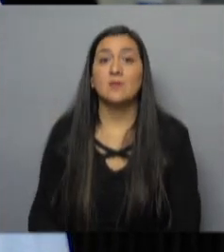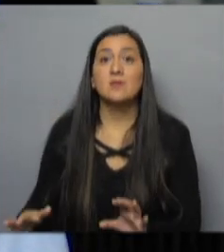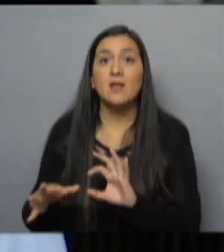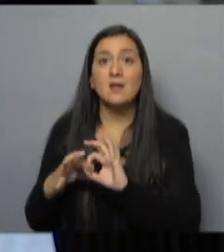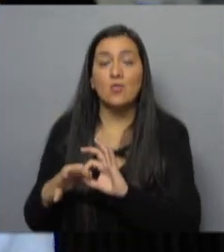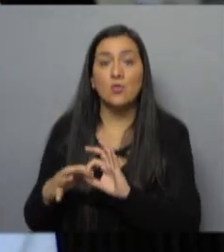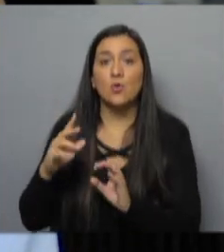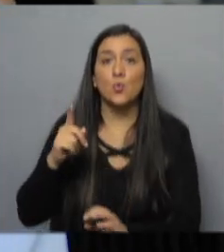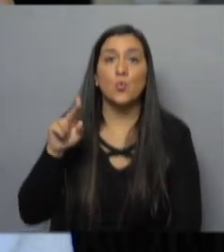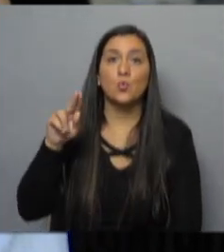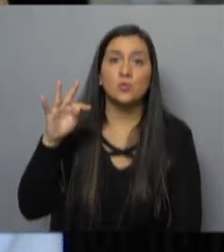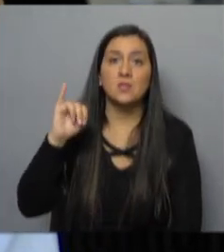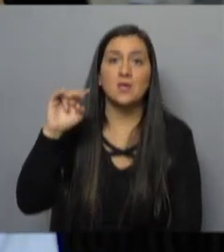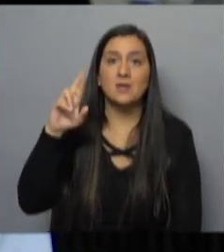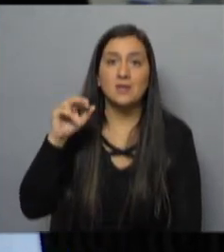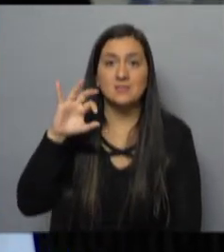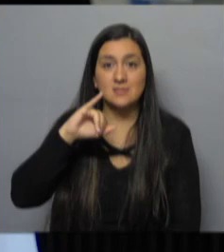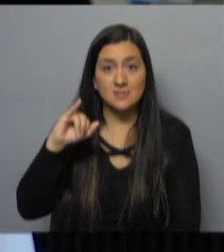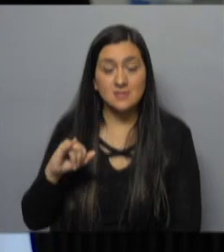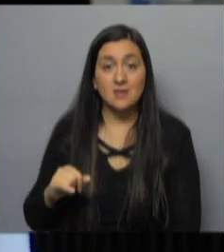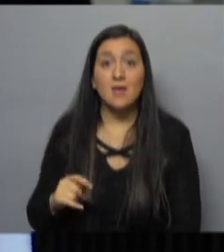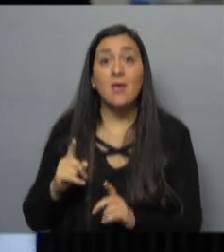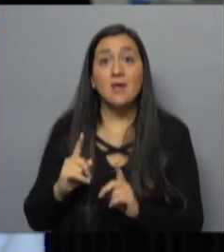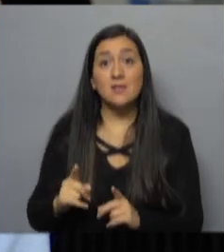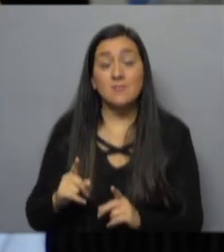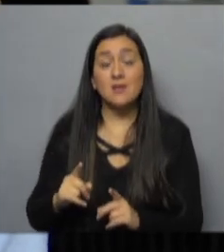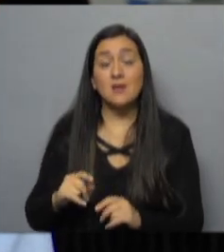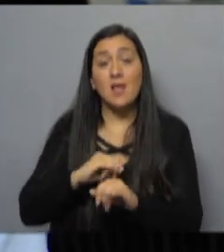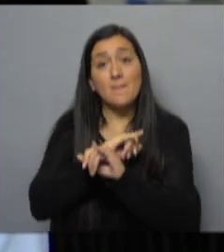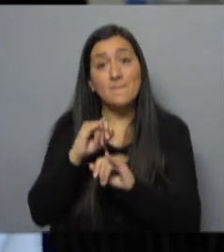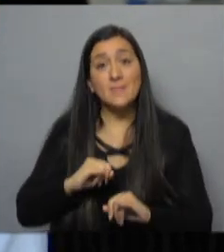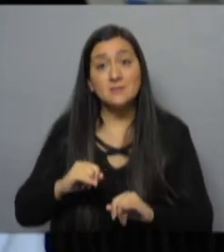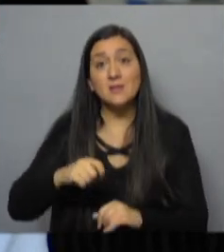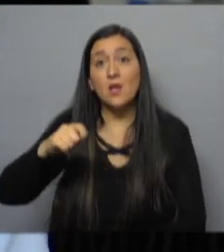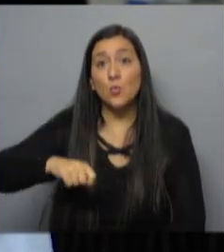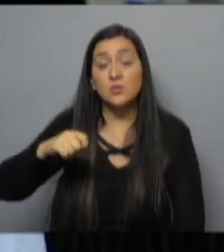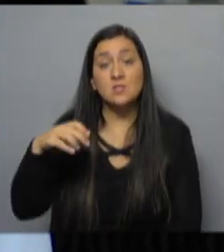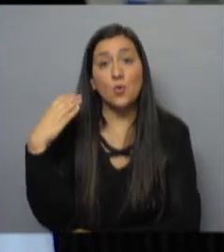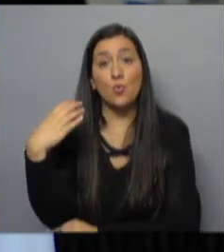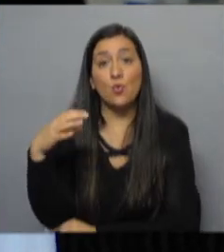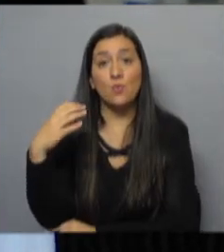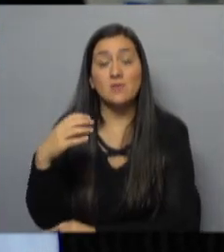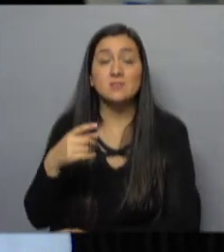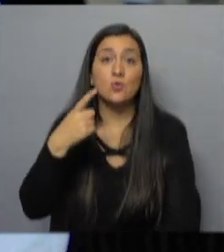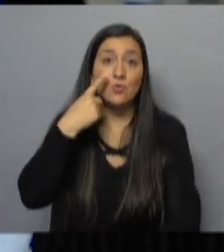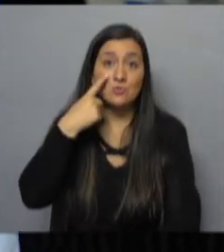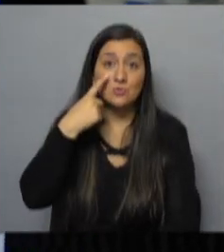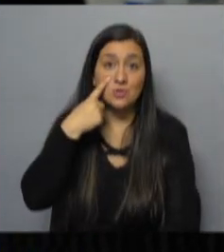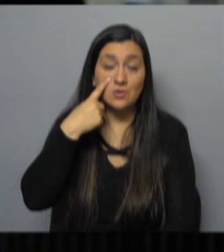Federico Gutiérrez, pero además la Jurisdicción Especial de Paz, que es la justicia transicional en Colombia, se